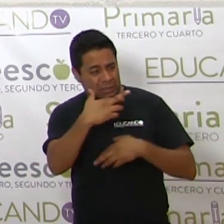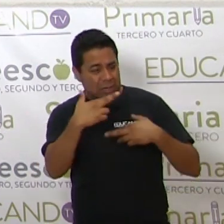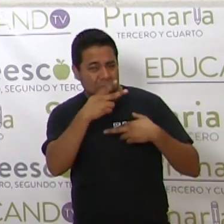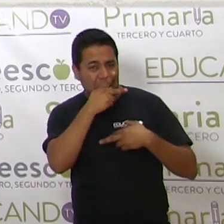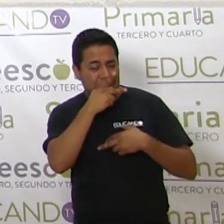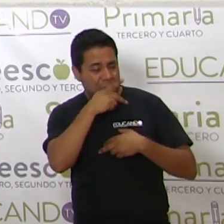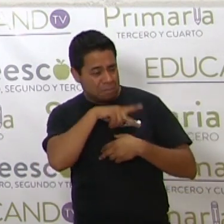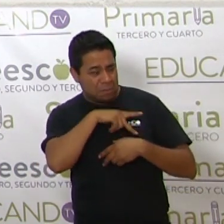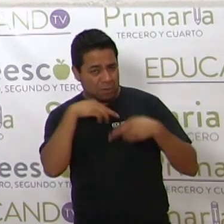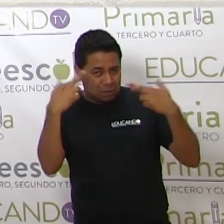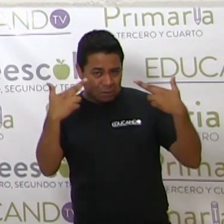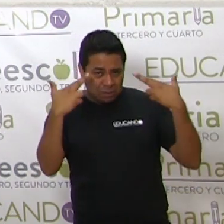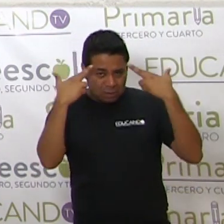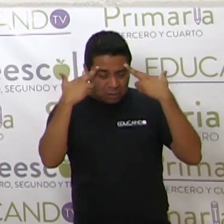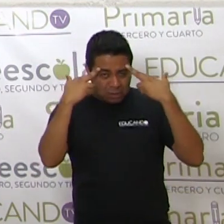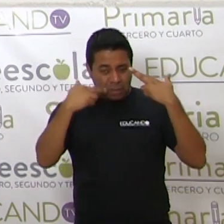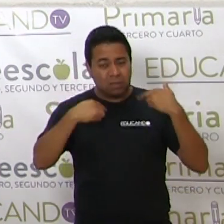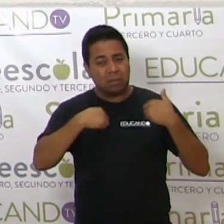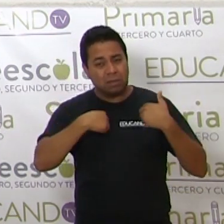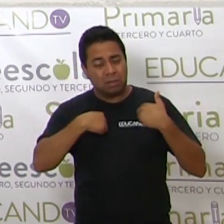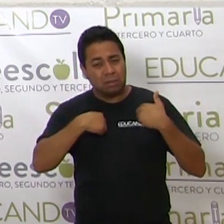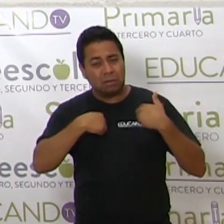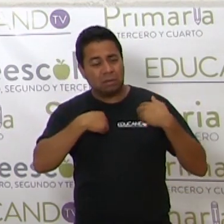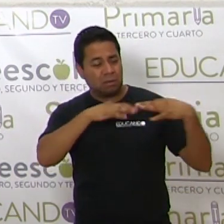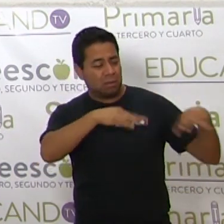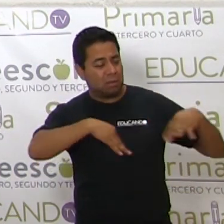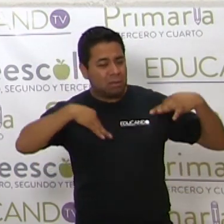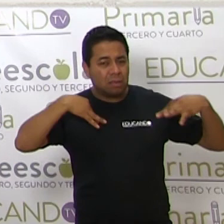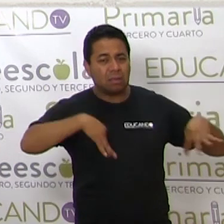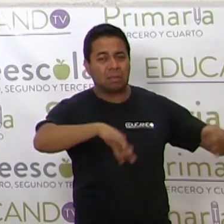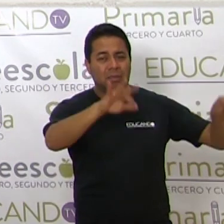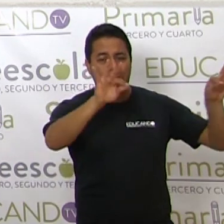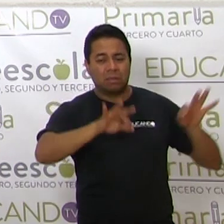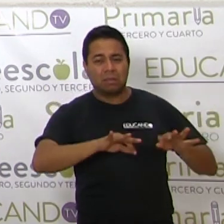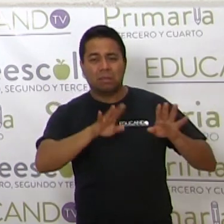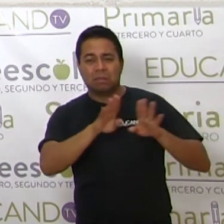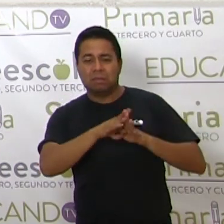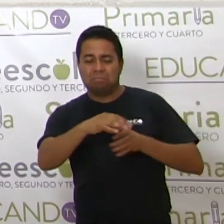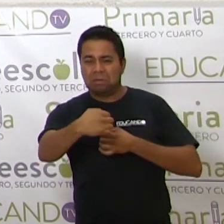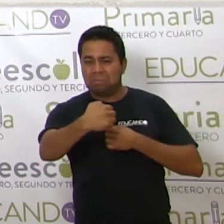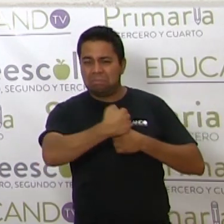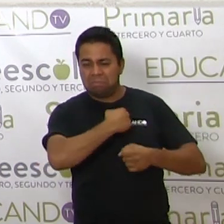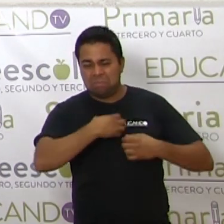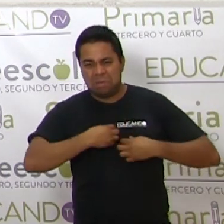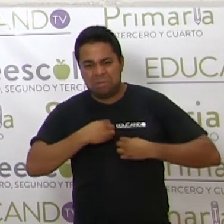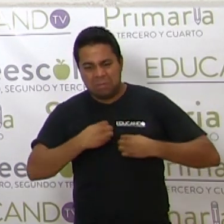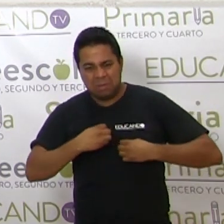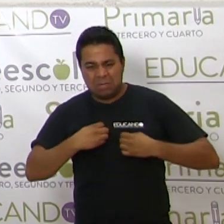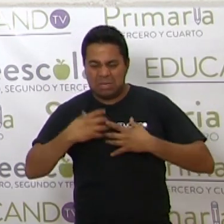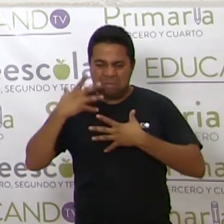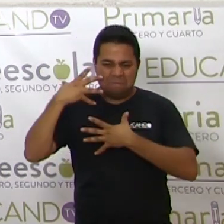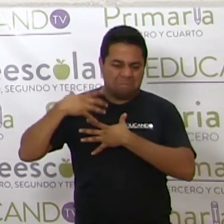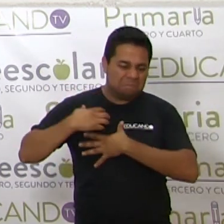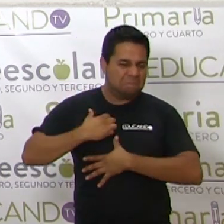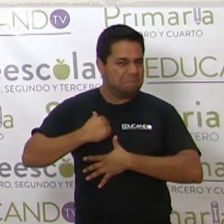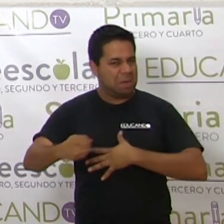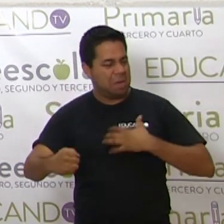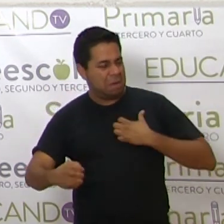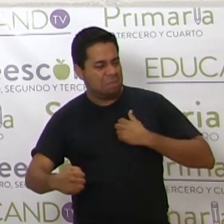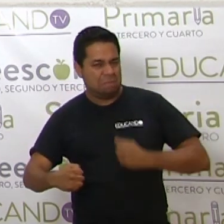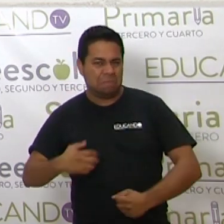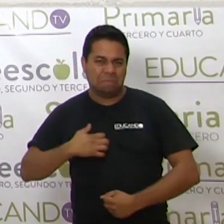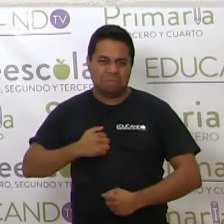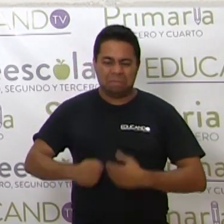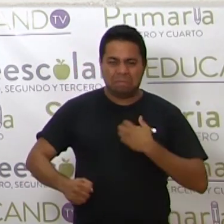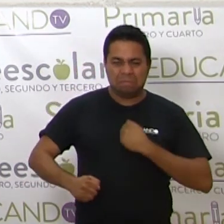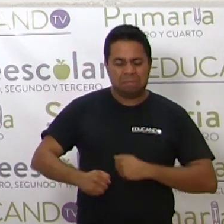una camarista traidora me ha arrebatado por fuerza mis vestidos principesco me he quitado